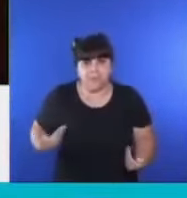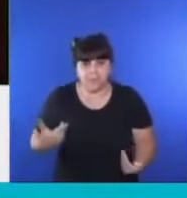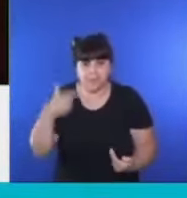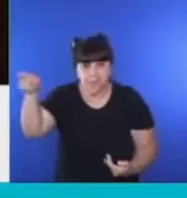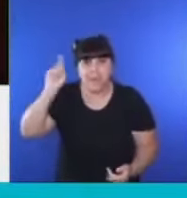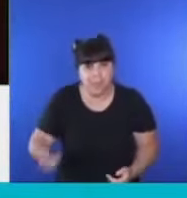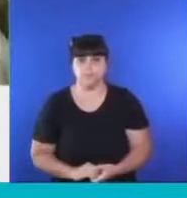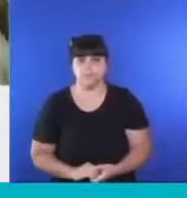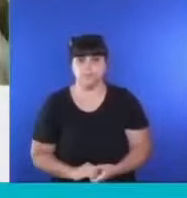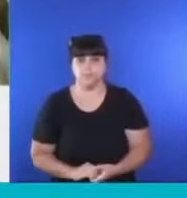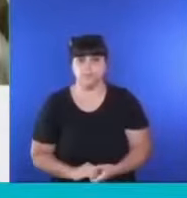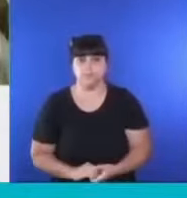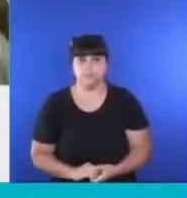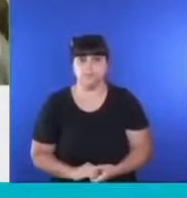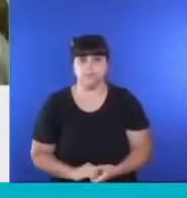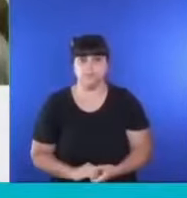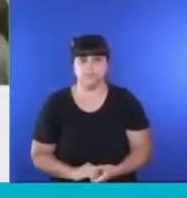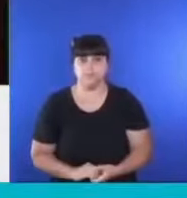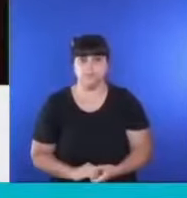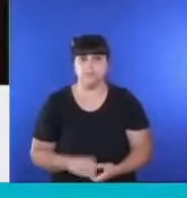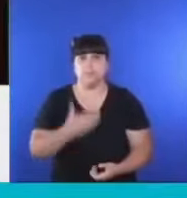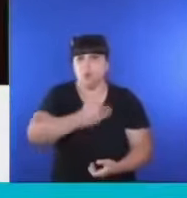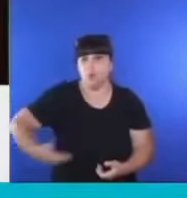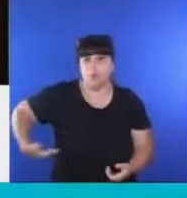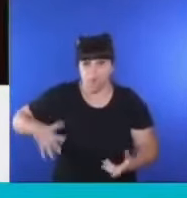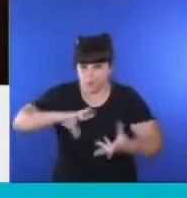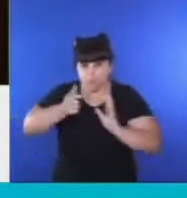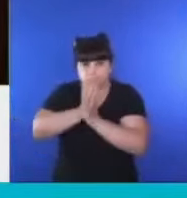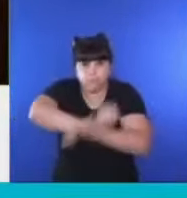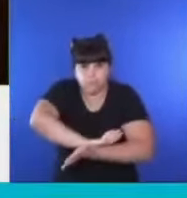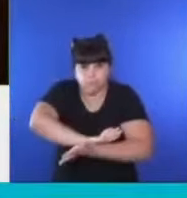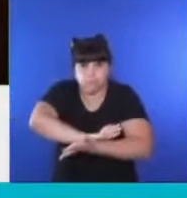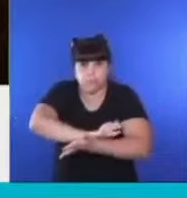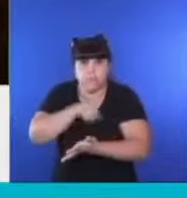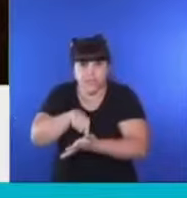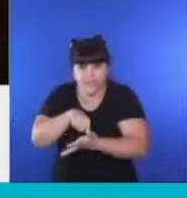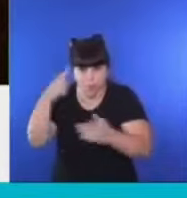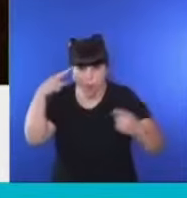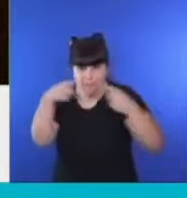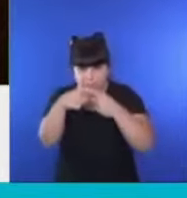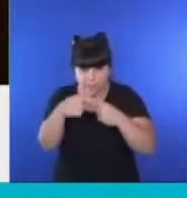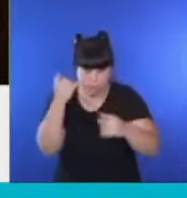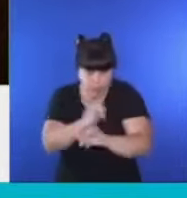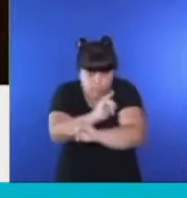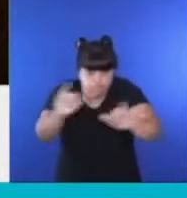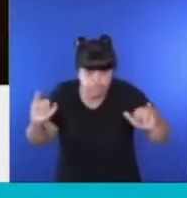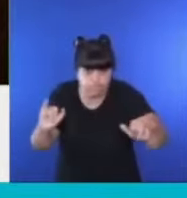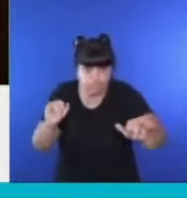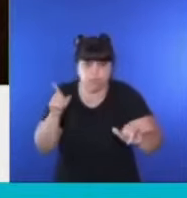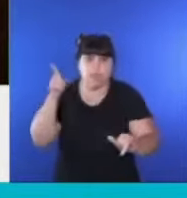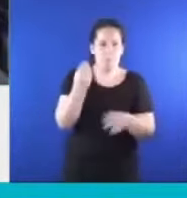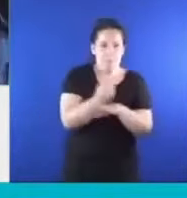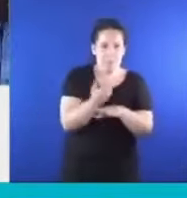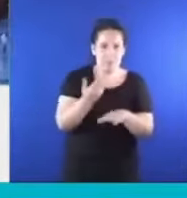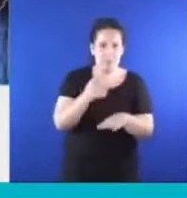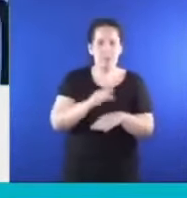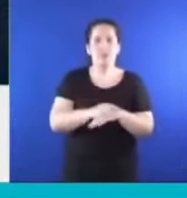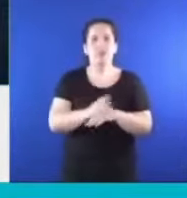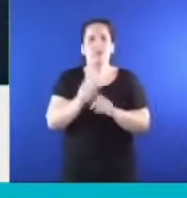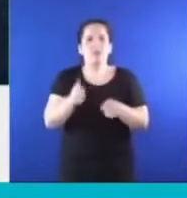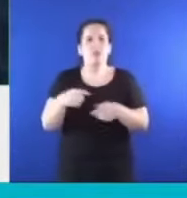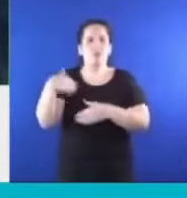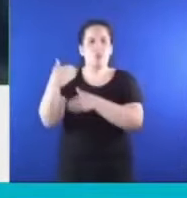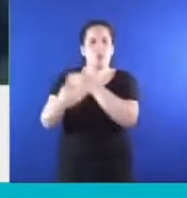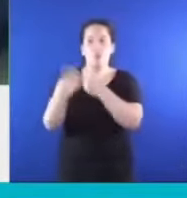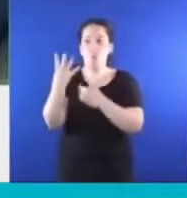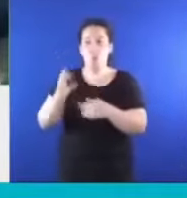sobre la Constitución y tiene que respetarla. Disolver al Estado puede ser el objetivo explícito del anarcocapitalismo. Por